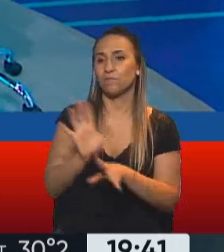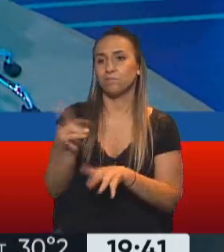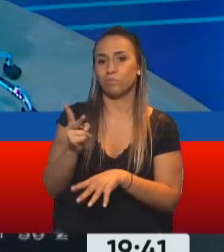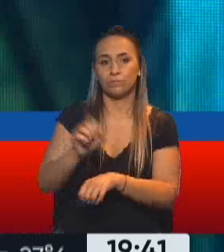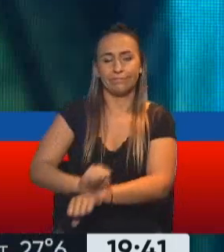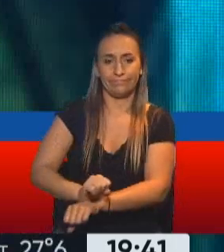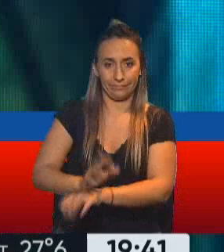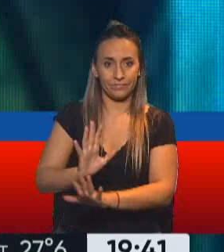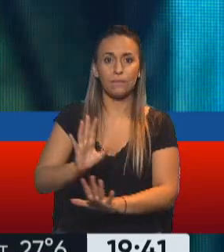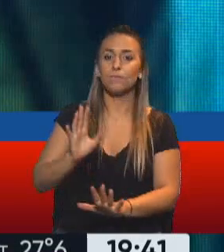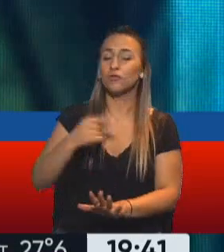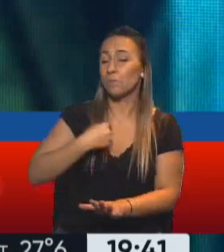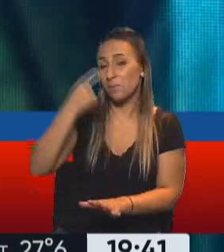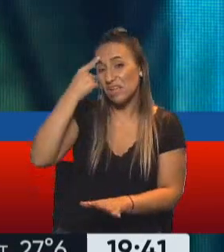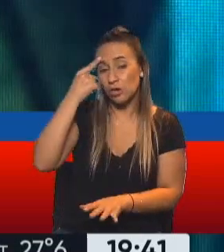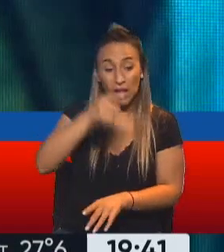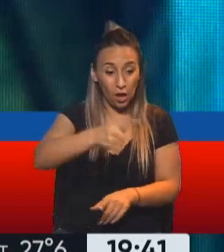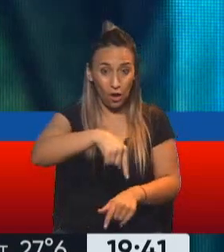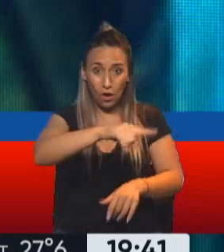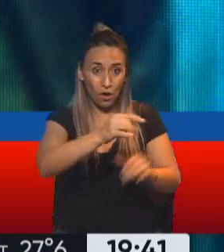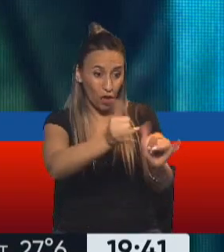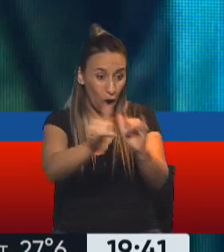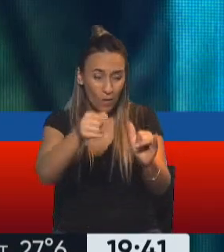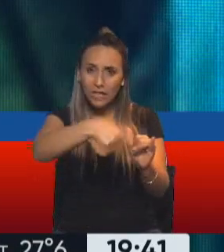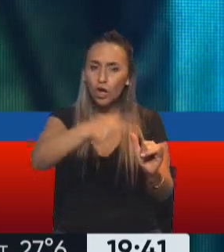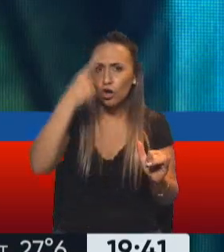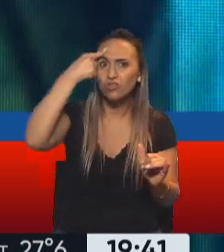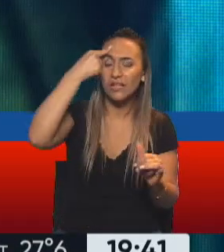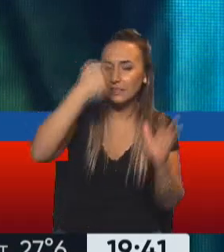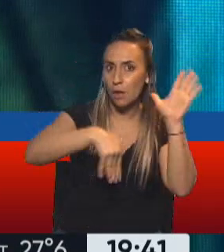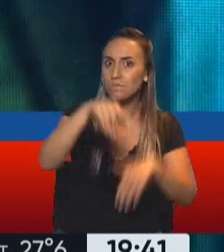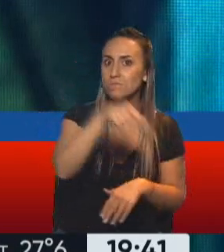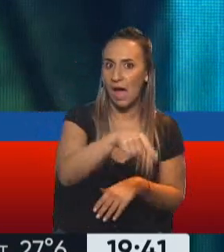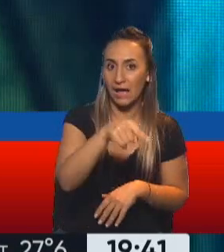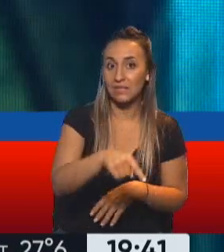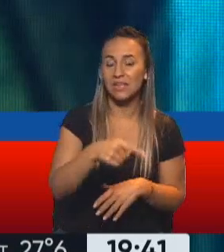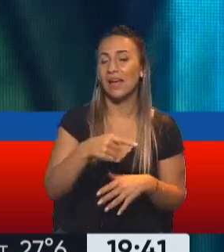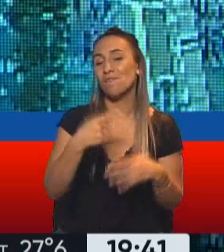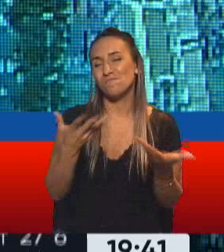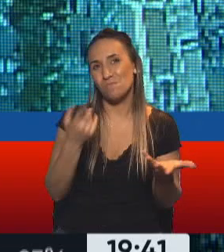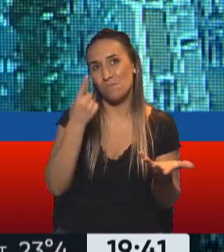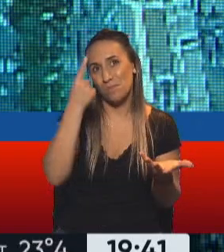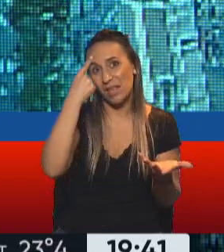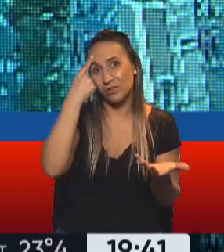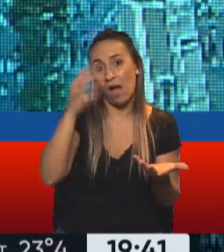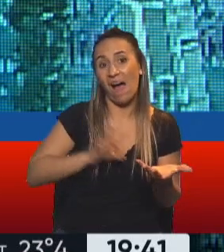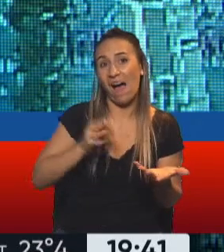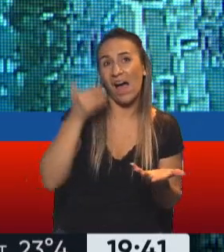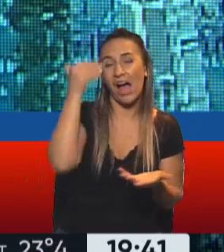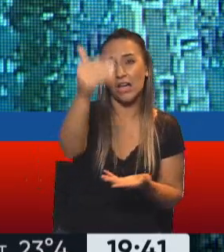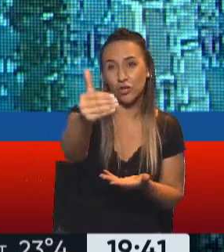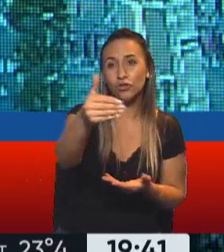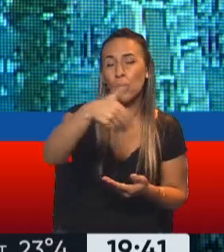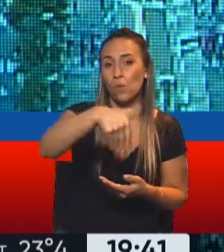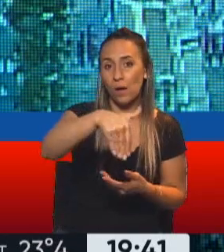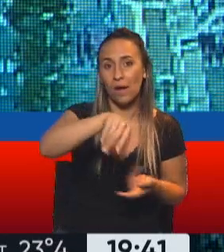más tienen conciencia. Entonces uno piensa, dentro de algunos años esto va a ir cambiando cada vez más a favor. Claro, 15 años se cumplió el año pasado